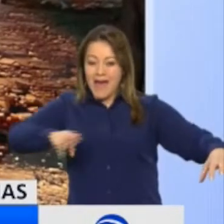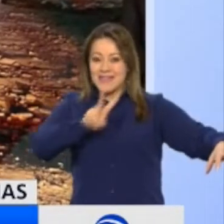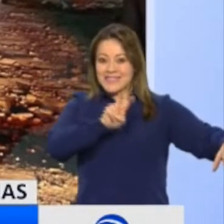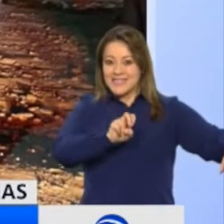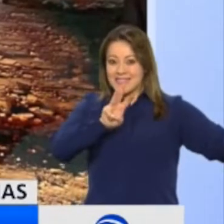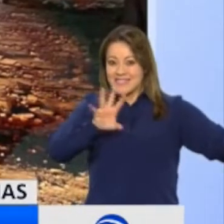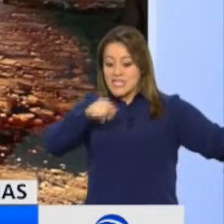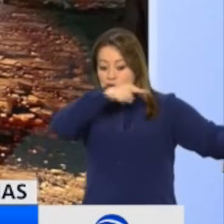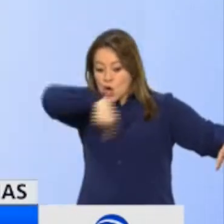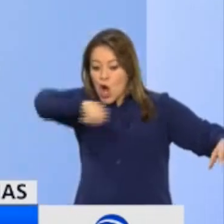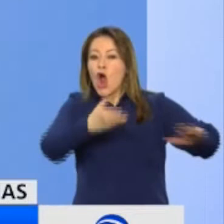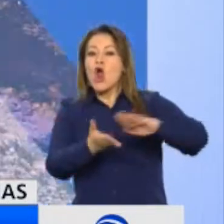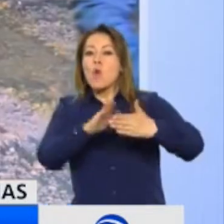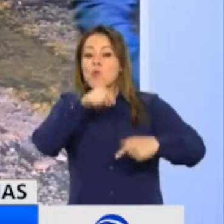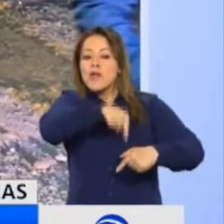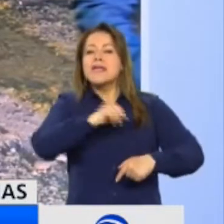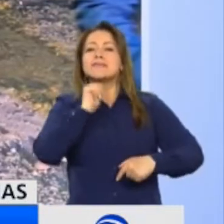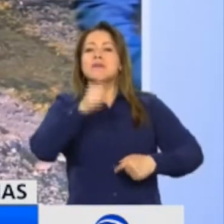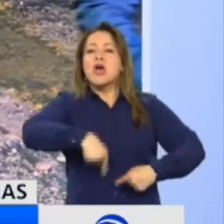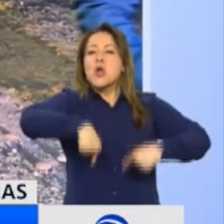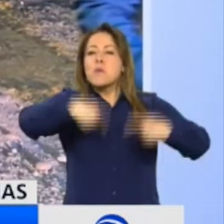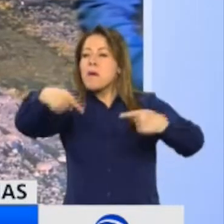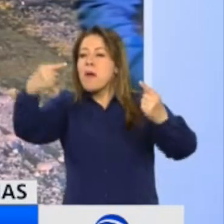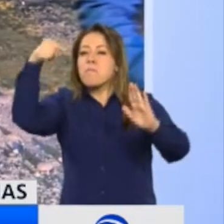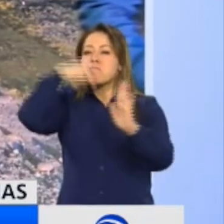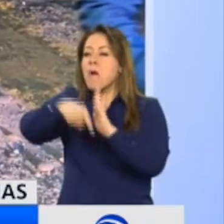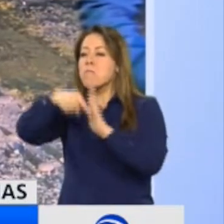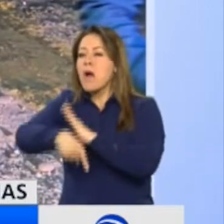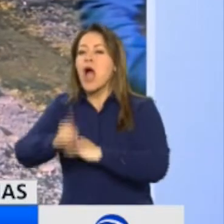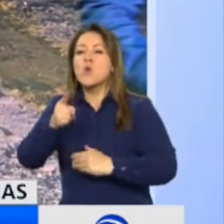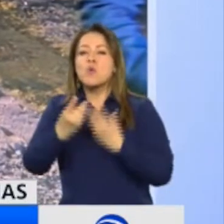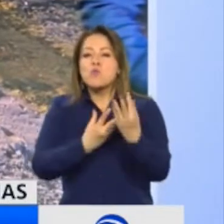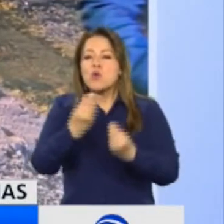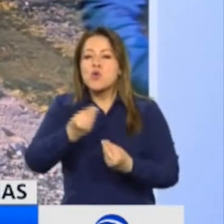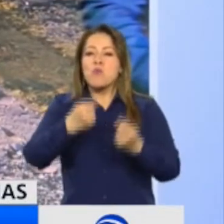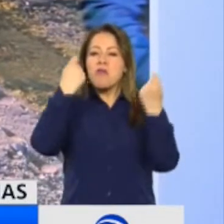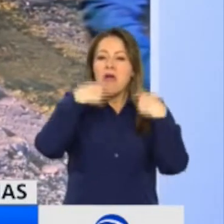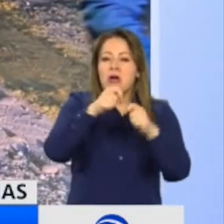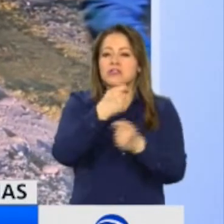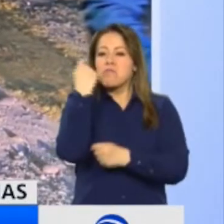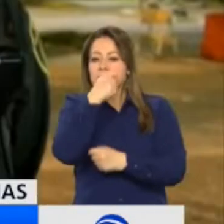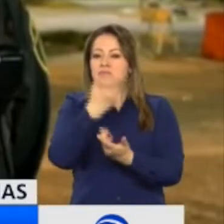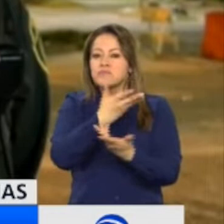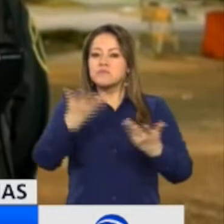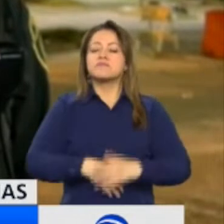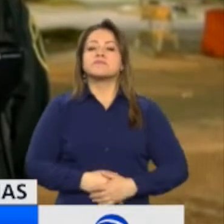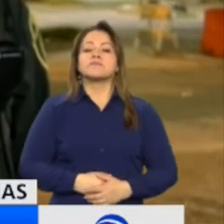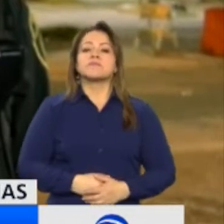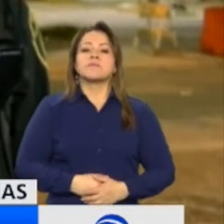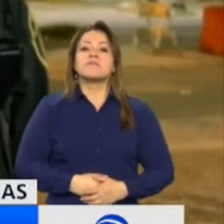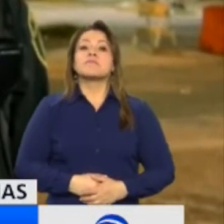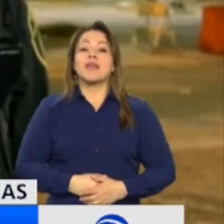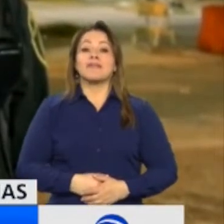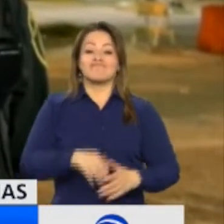han presentado enfrentamientos y asesinatos entre los grupos que delinquen en esta zona. Intervino algunos sectores de la